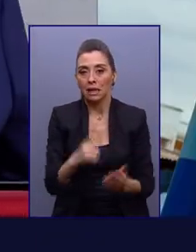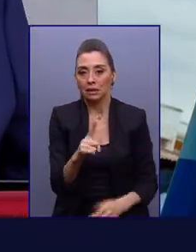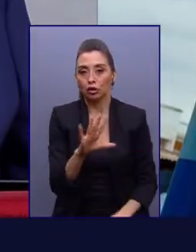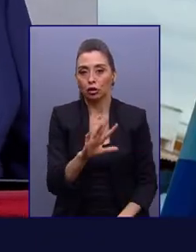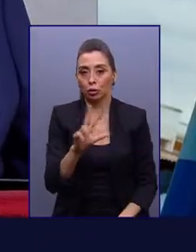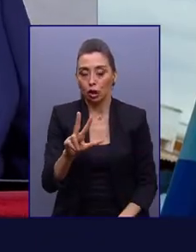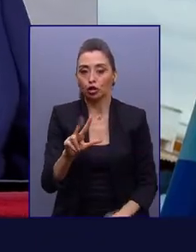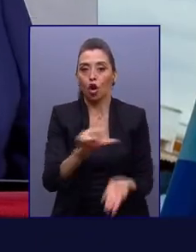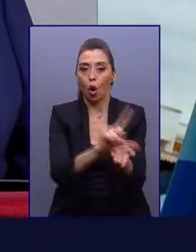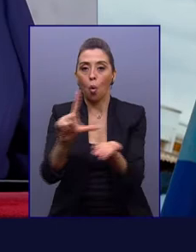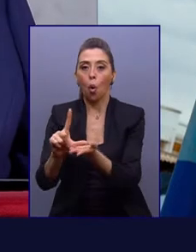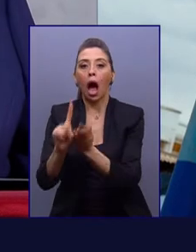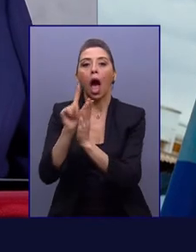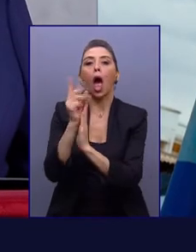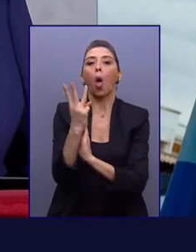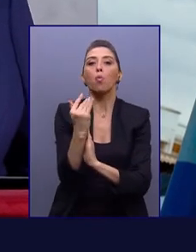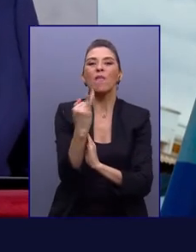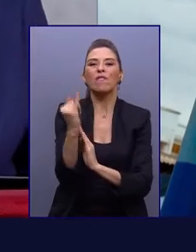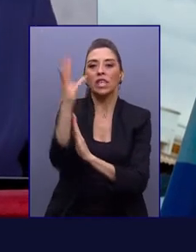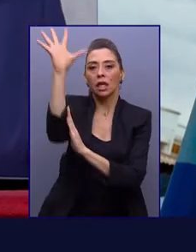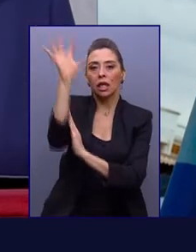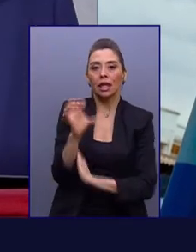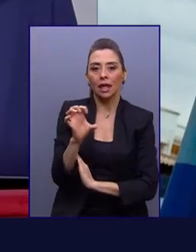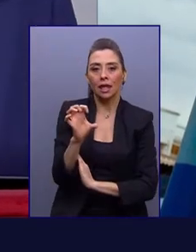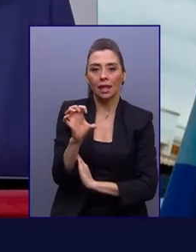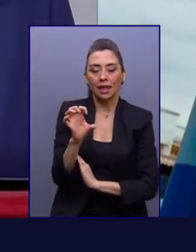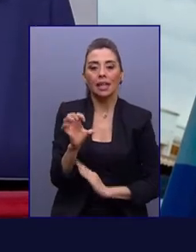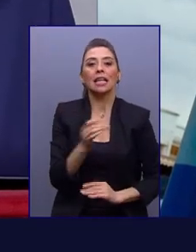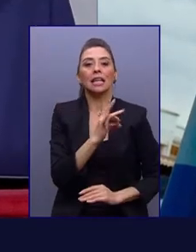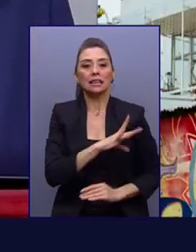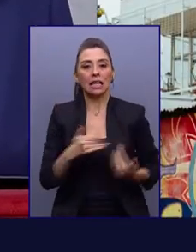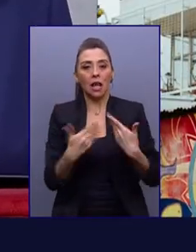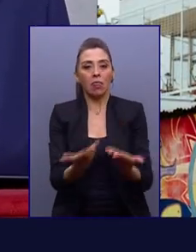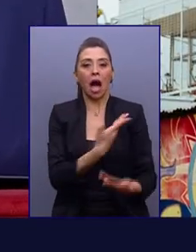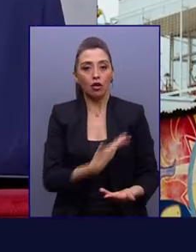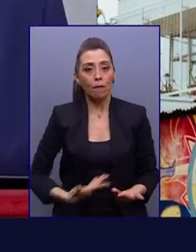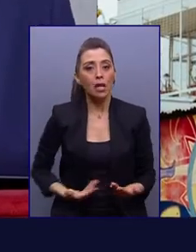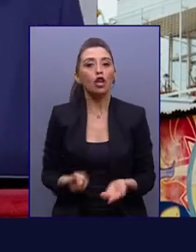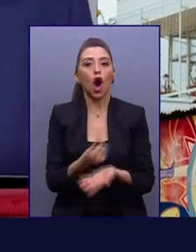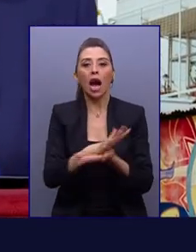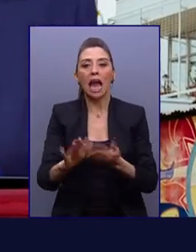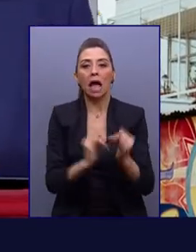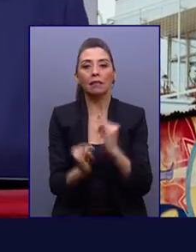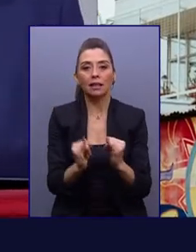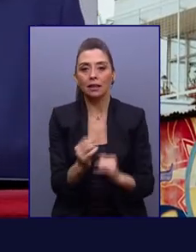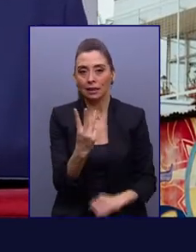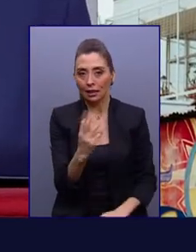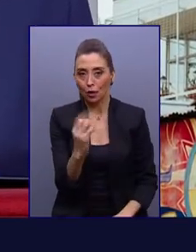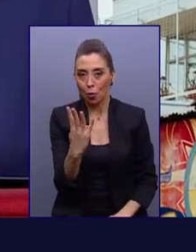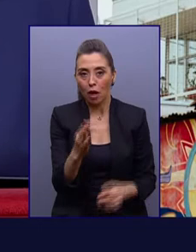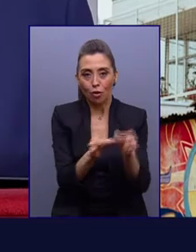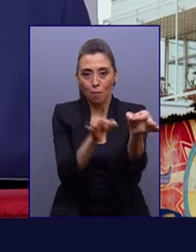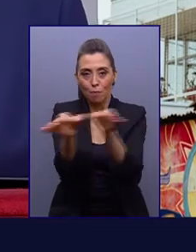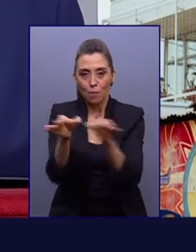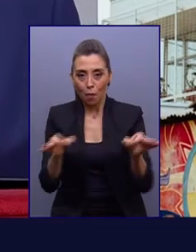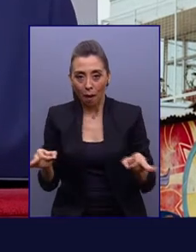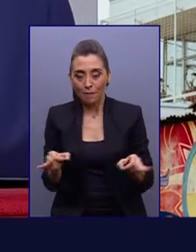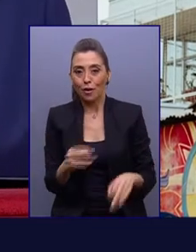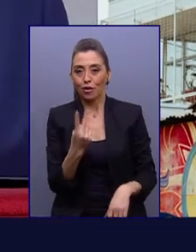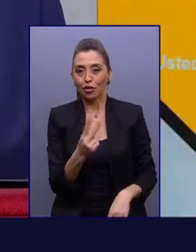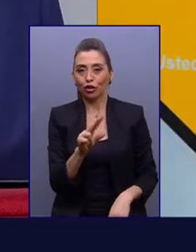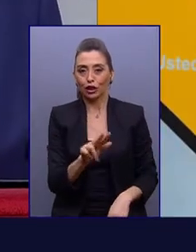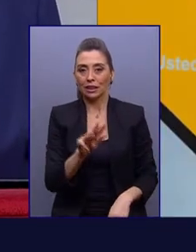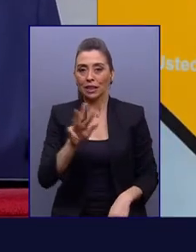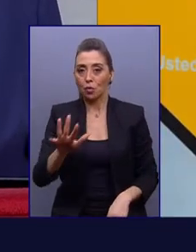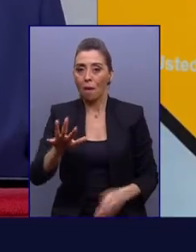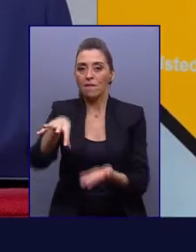1.158 zonas de Wi-Fi Chile Gov, que entrega acceso gratuito a Internet en 304 localidades de